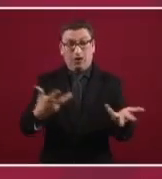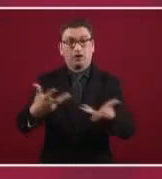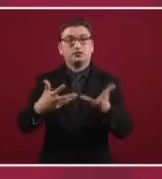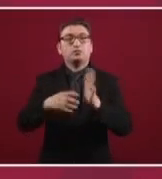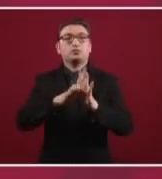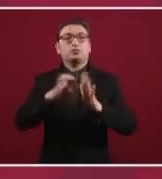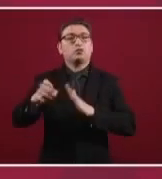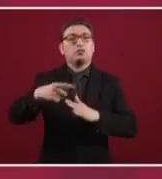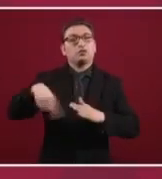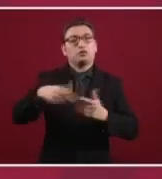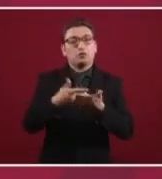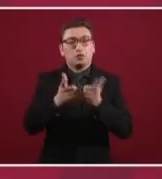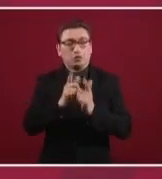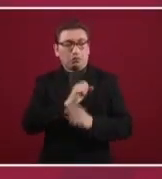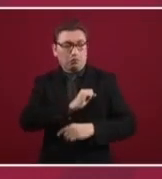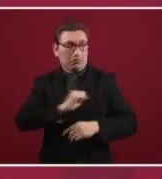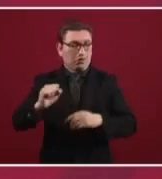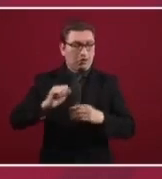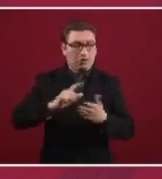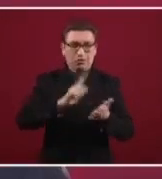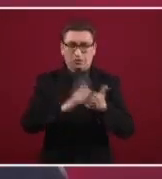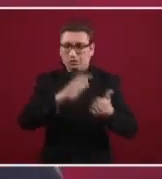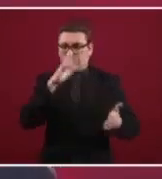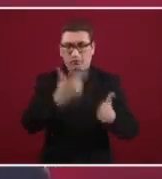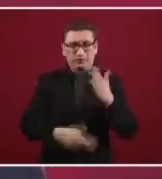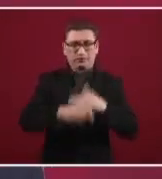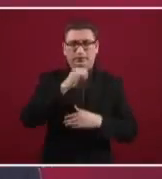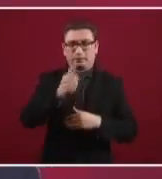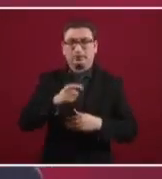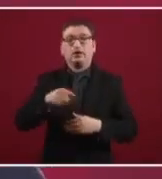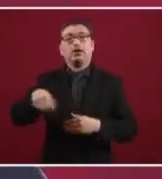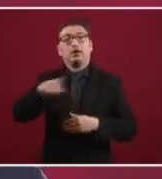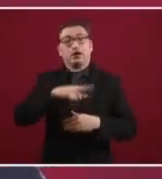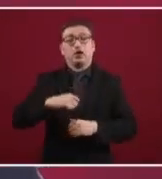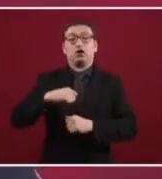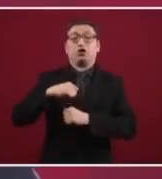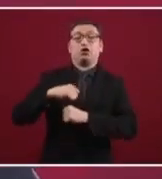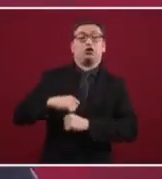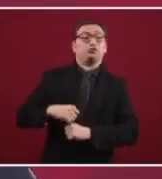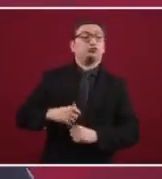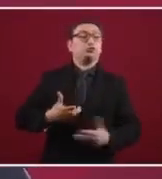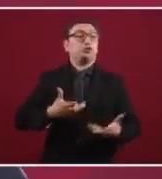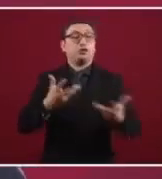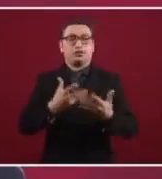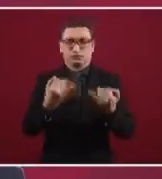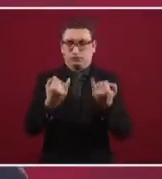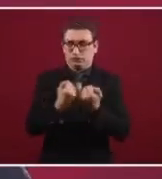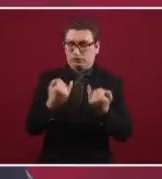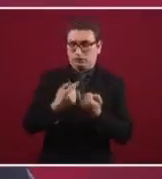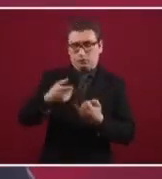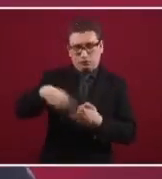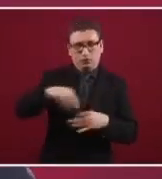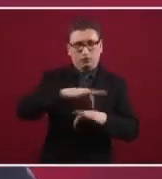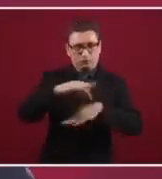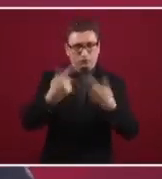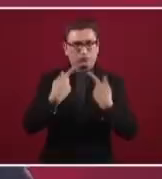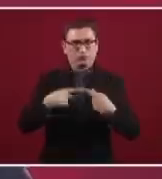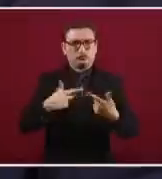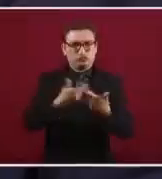a la delincuencia, tanto a la delincuencia de cuello blanco como a la delincuencia común,